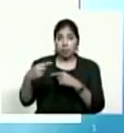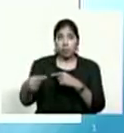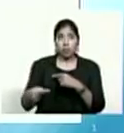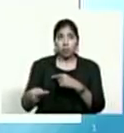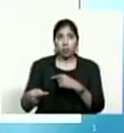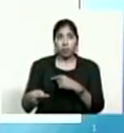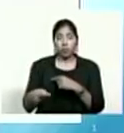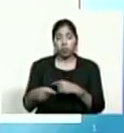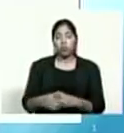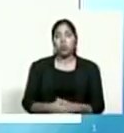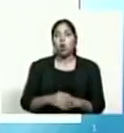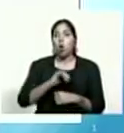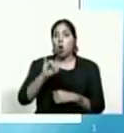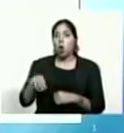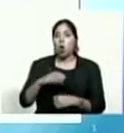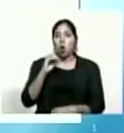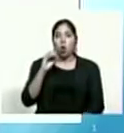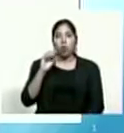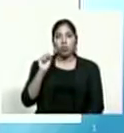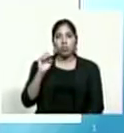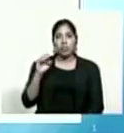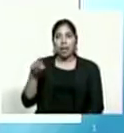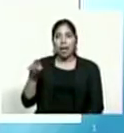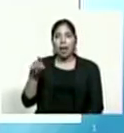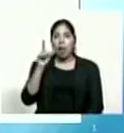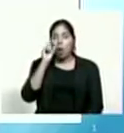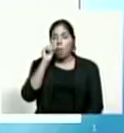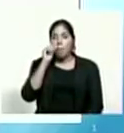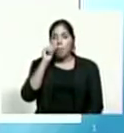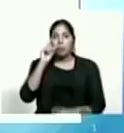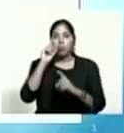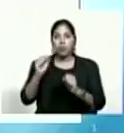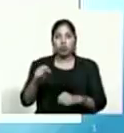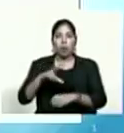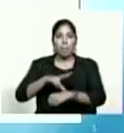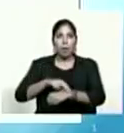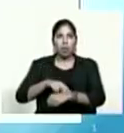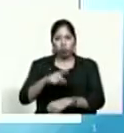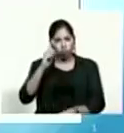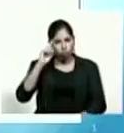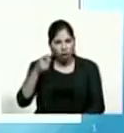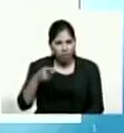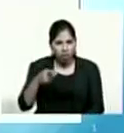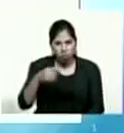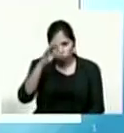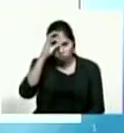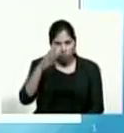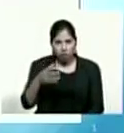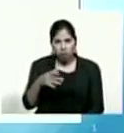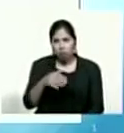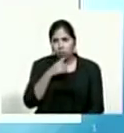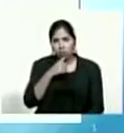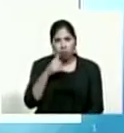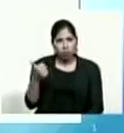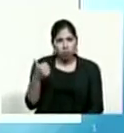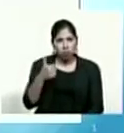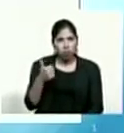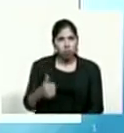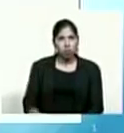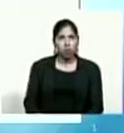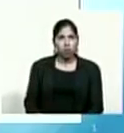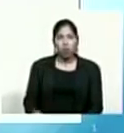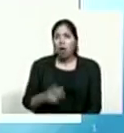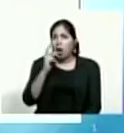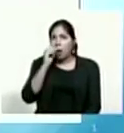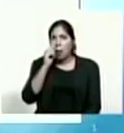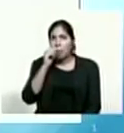Olivares, que se dice médico, ¿no saben quién es Olivares? El que le conectaron, el que le